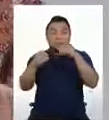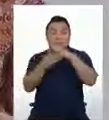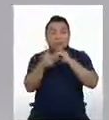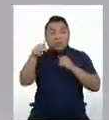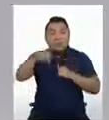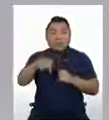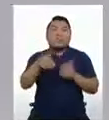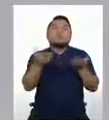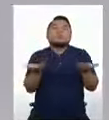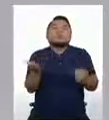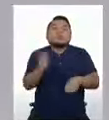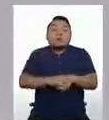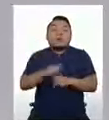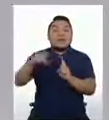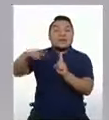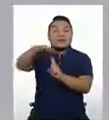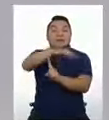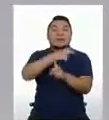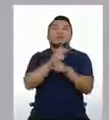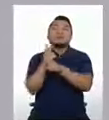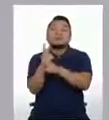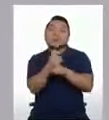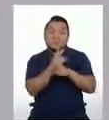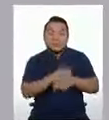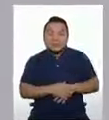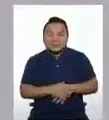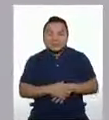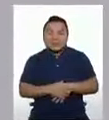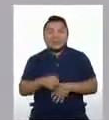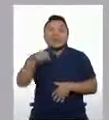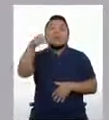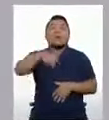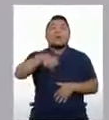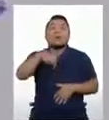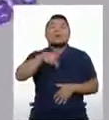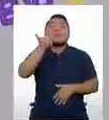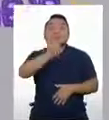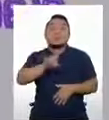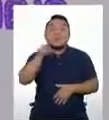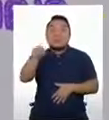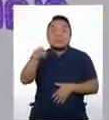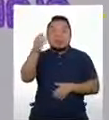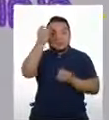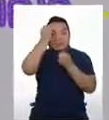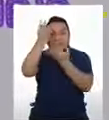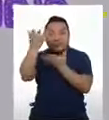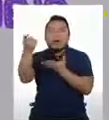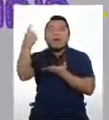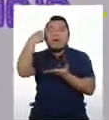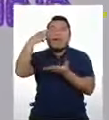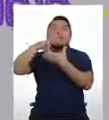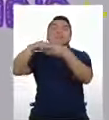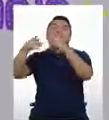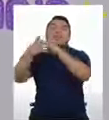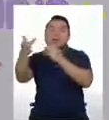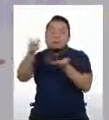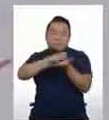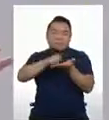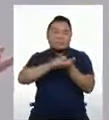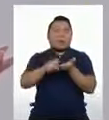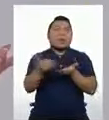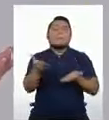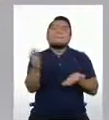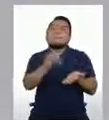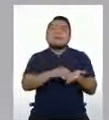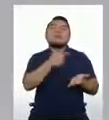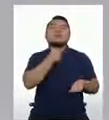debe tratarse sobre la naturaleza y su cuidado. Hoy usaremos esa información para escribir la historia que más nos gustó de todas